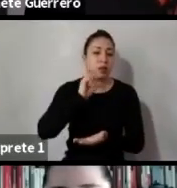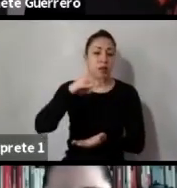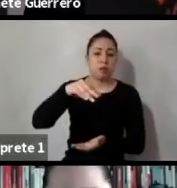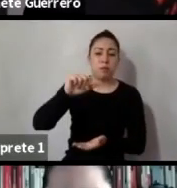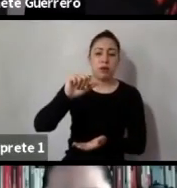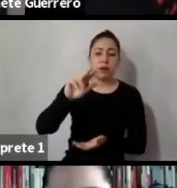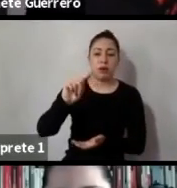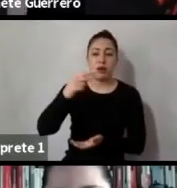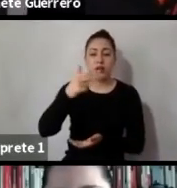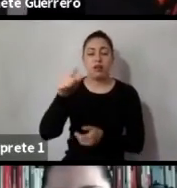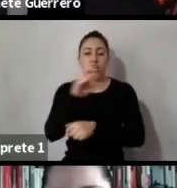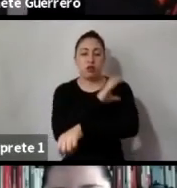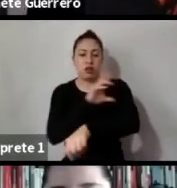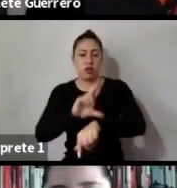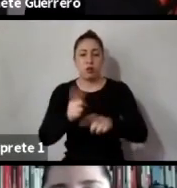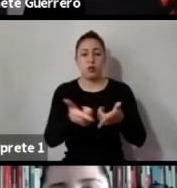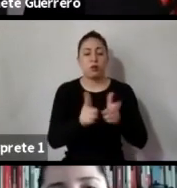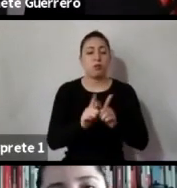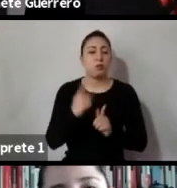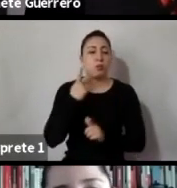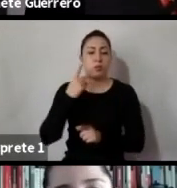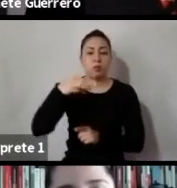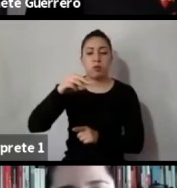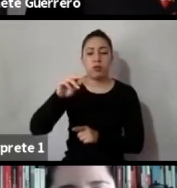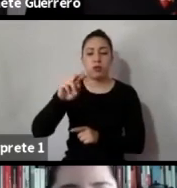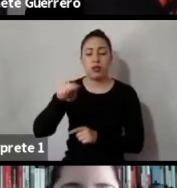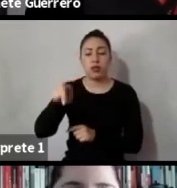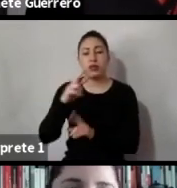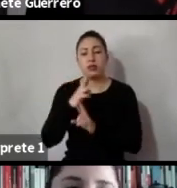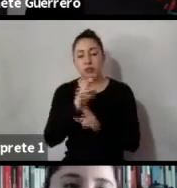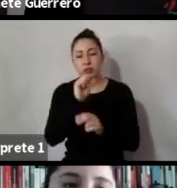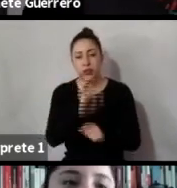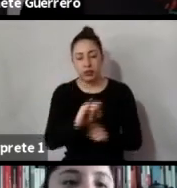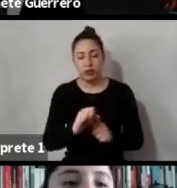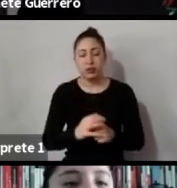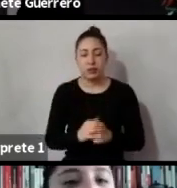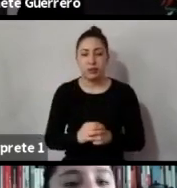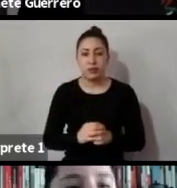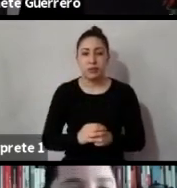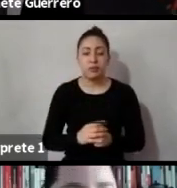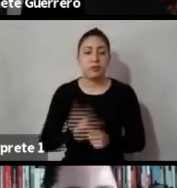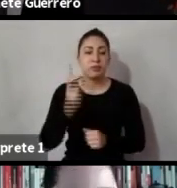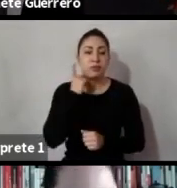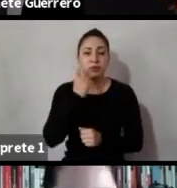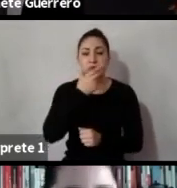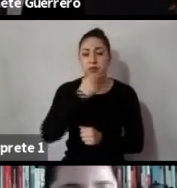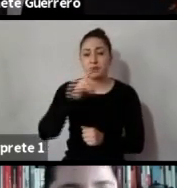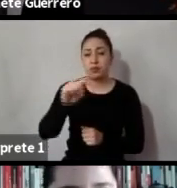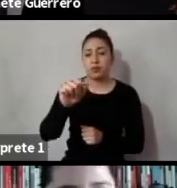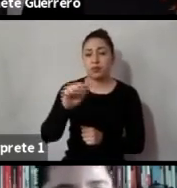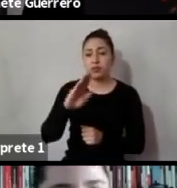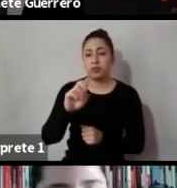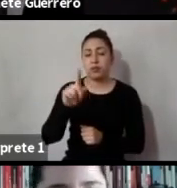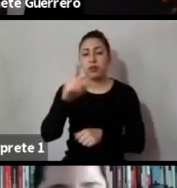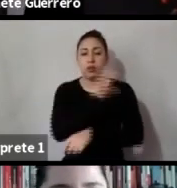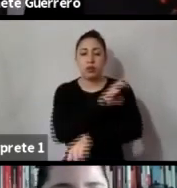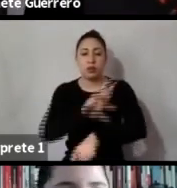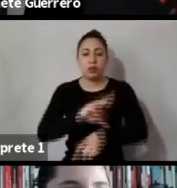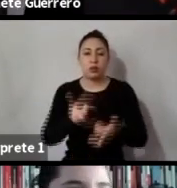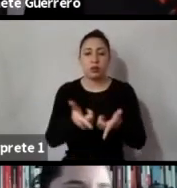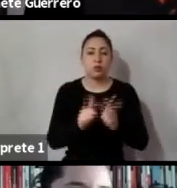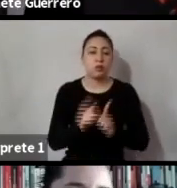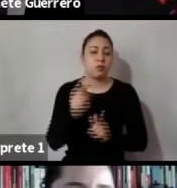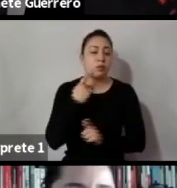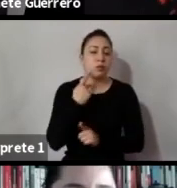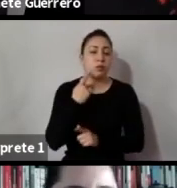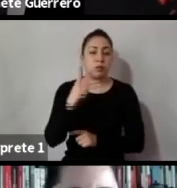Grupo Parlamentario Morena. Marta Ávila, a favor. Diputado Mauricio Tabe Chartea, coordinador del Grupo Parlamentario de Acción